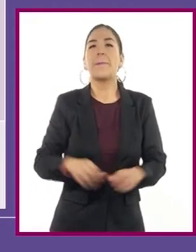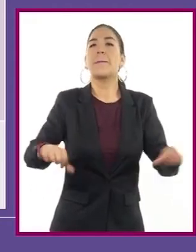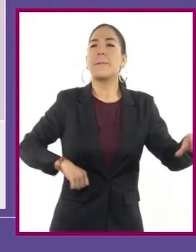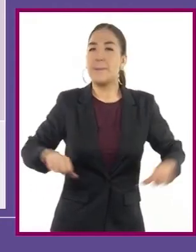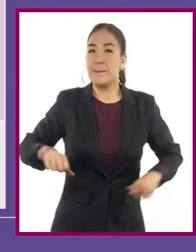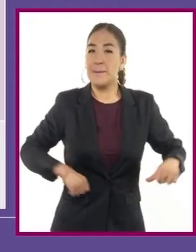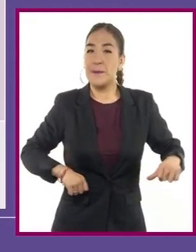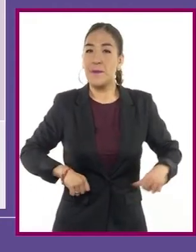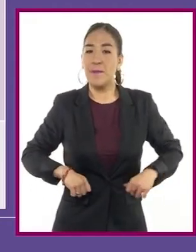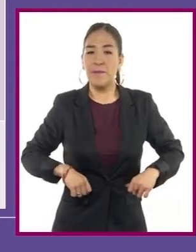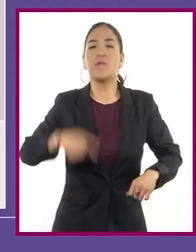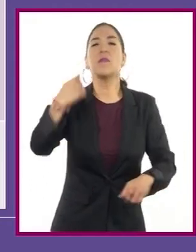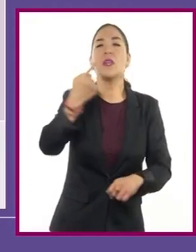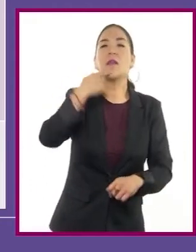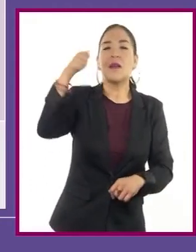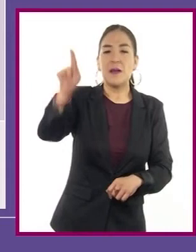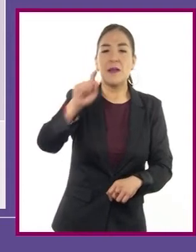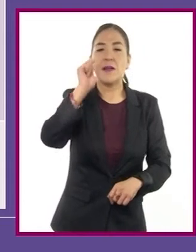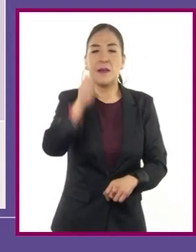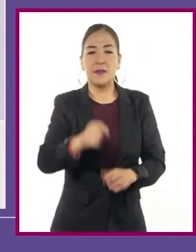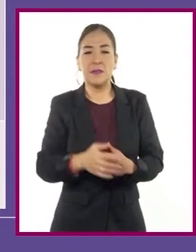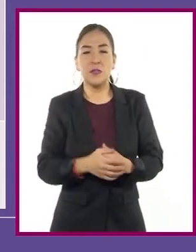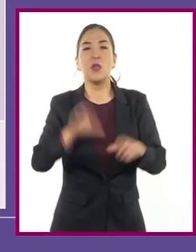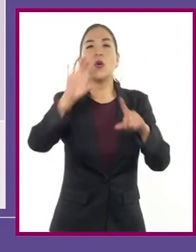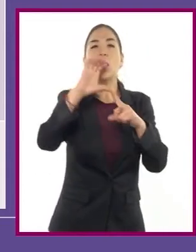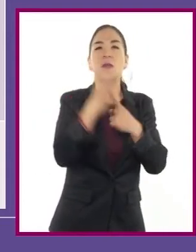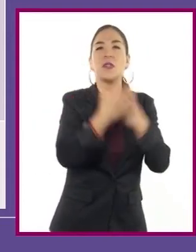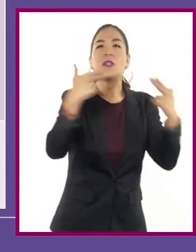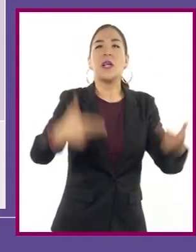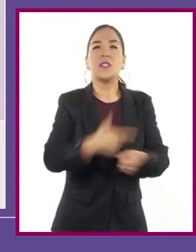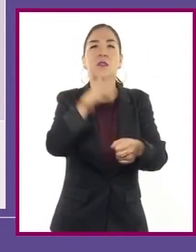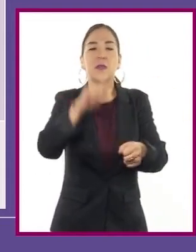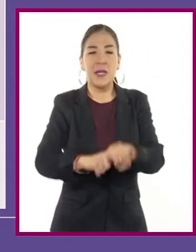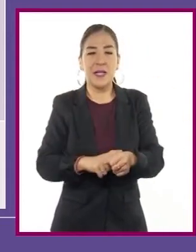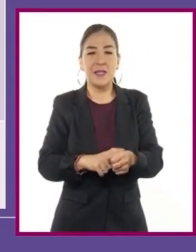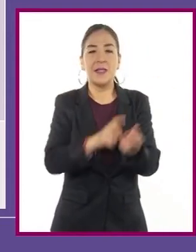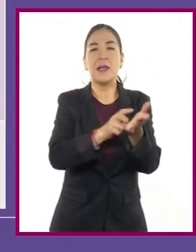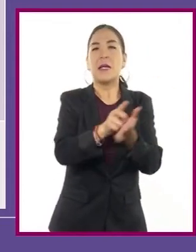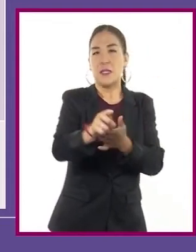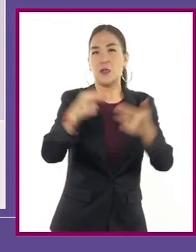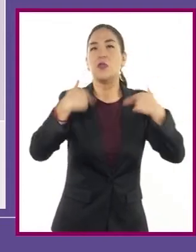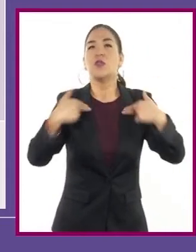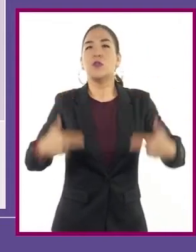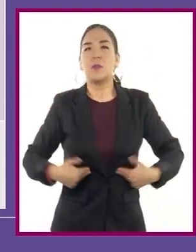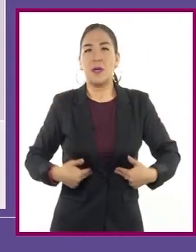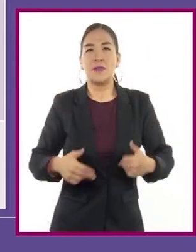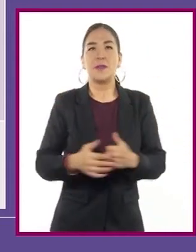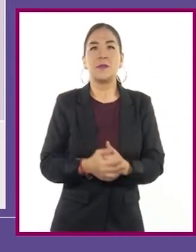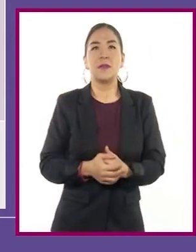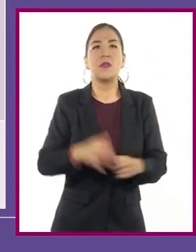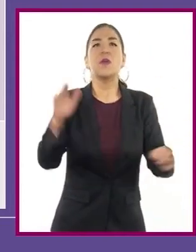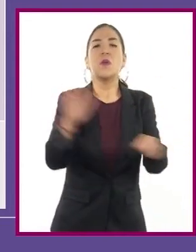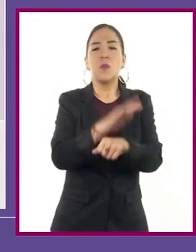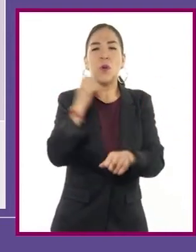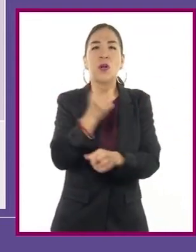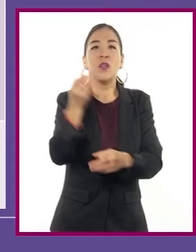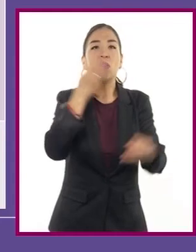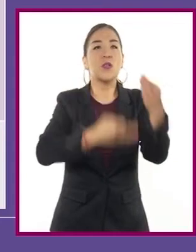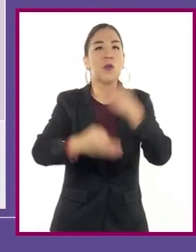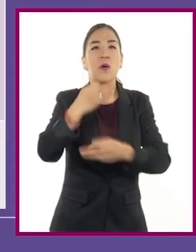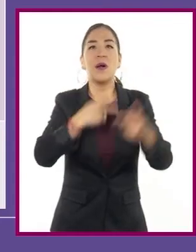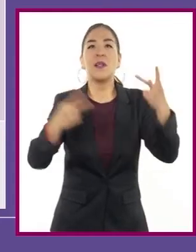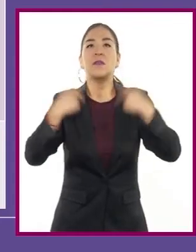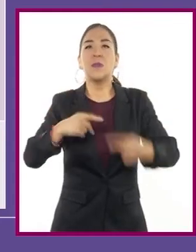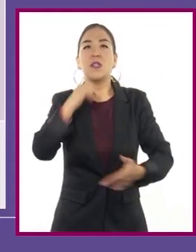mecanismo es presentar una queja ante la Comisión Nacional de los Derechos Humanos, porque todas las